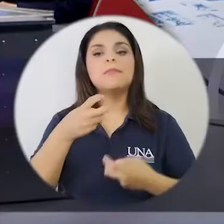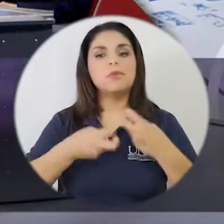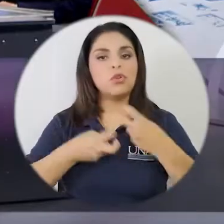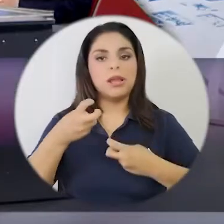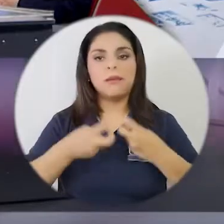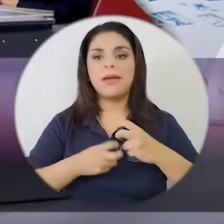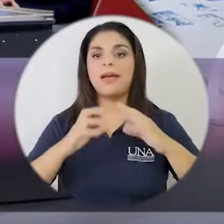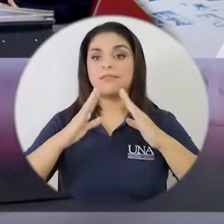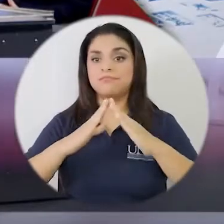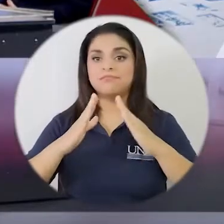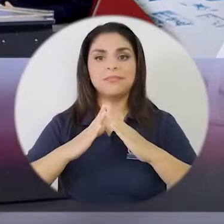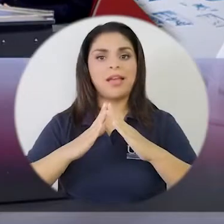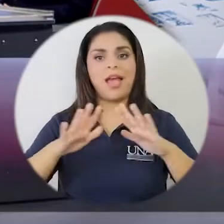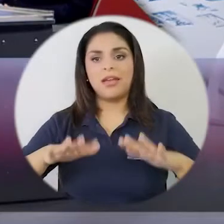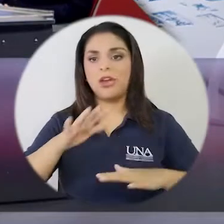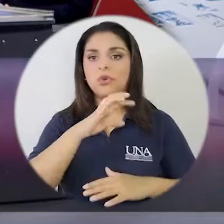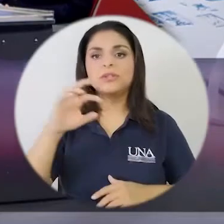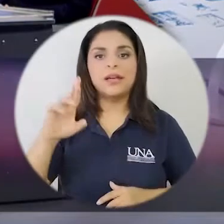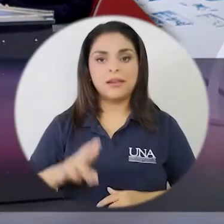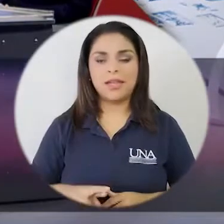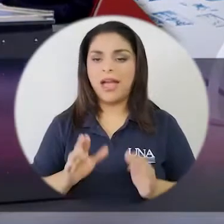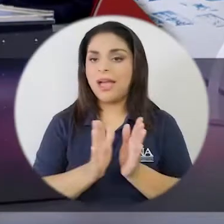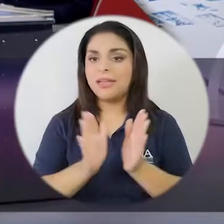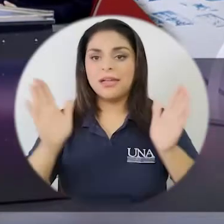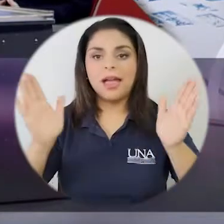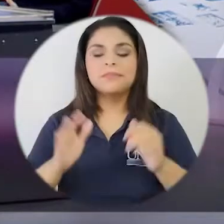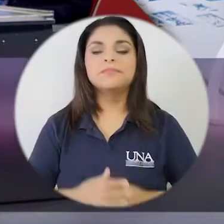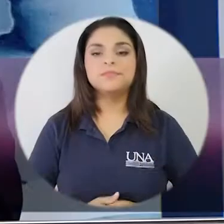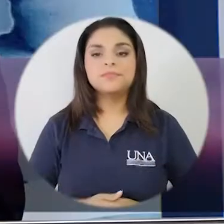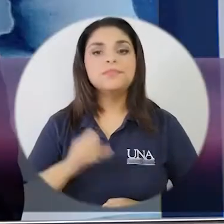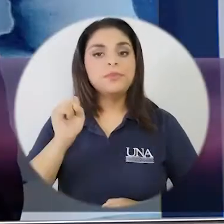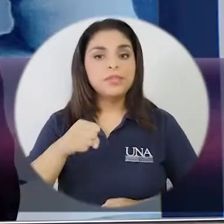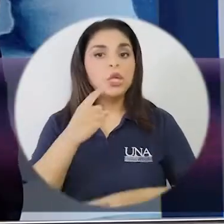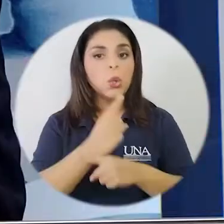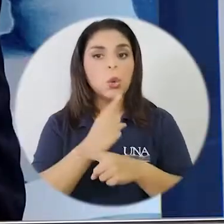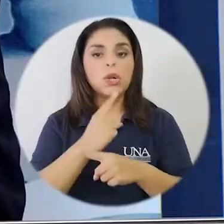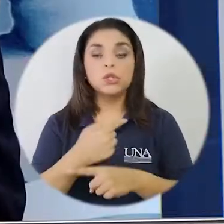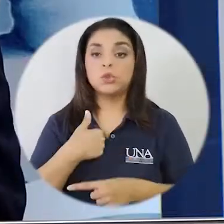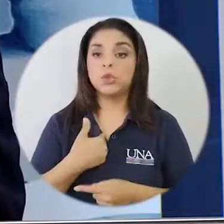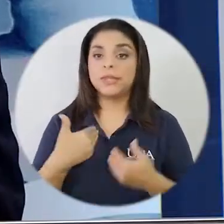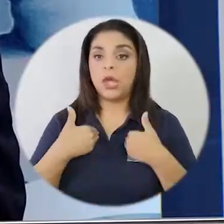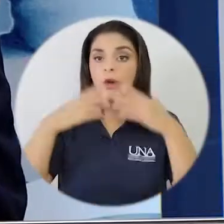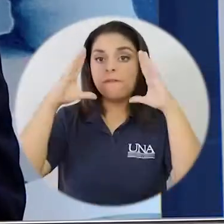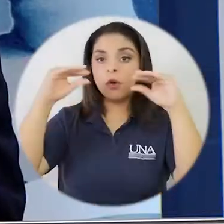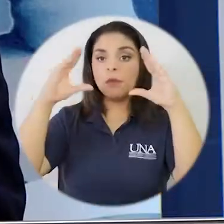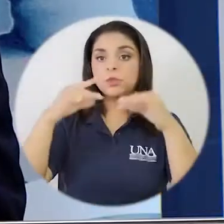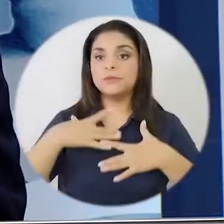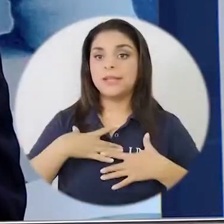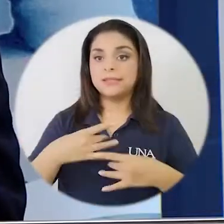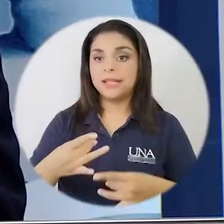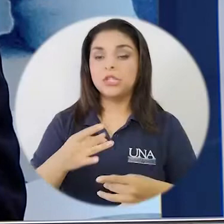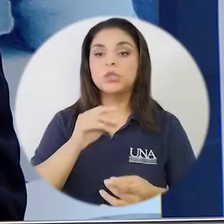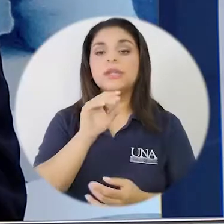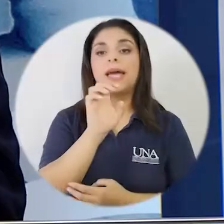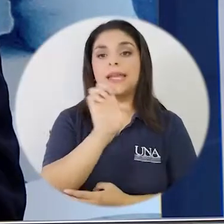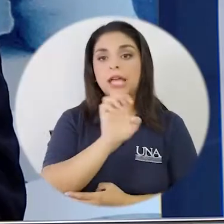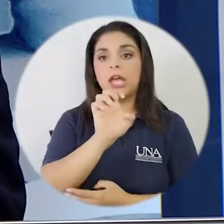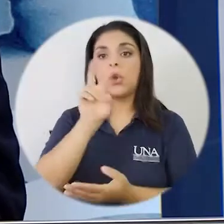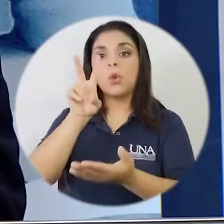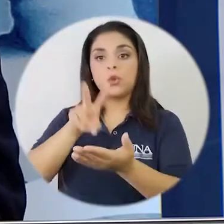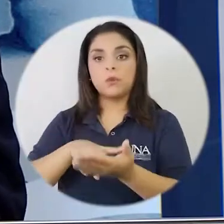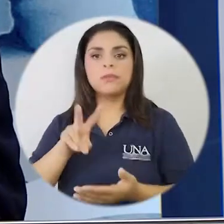déficit habitacional general en Costa Rica. Totalmente, totalmente. Tengo aquí un par de datos interesantes. En el 2000, en enero